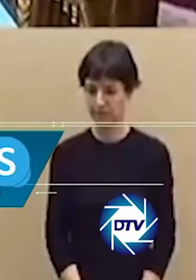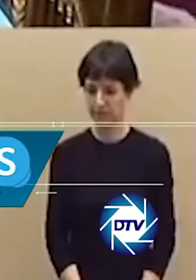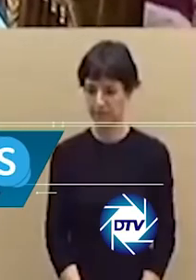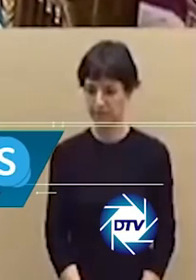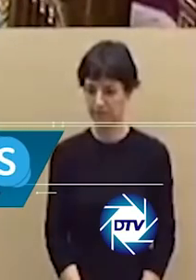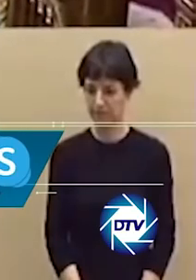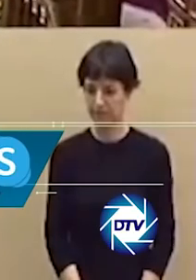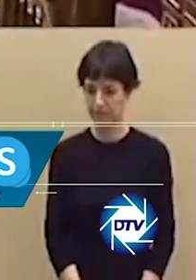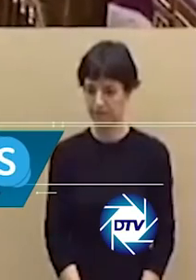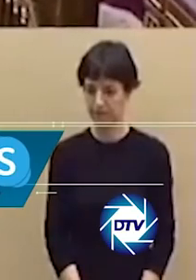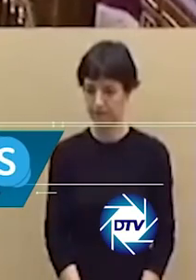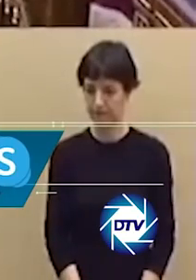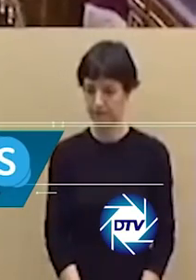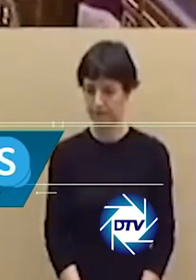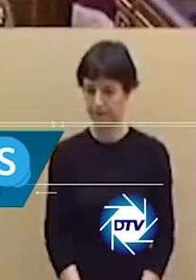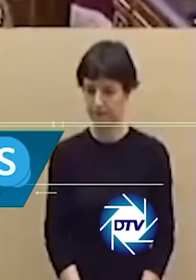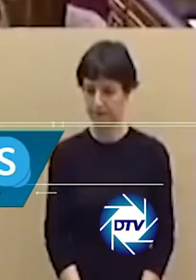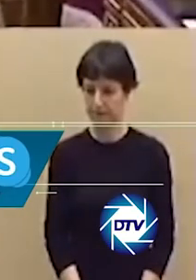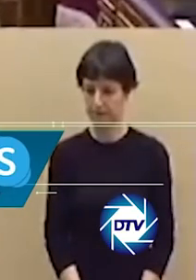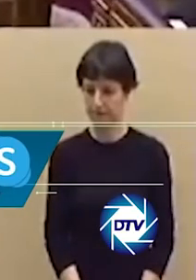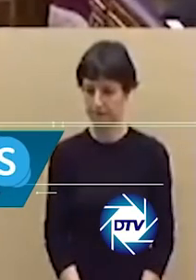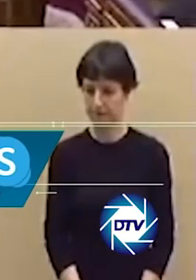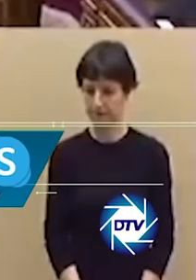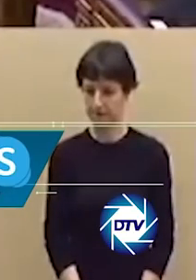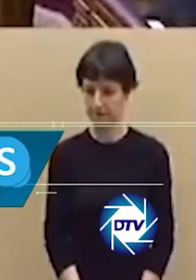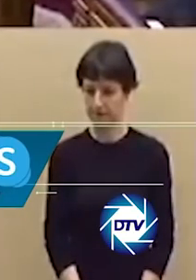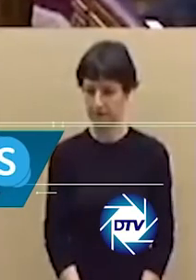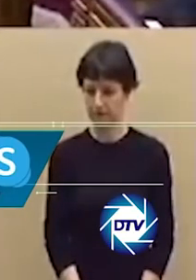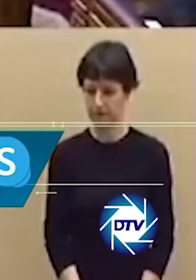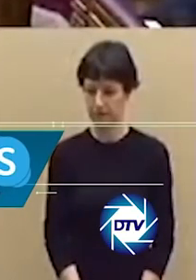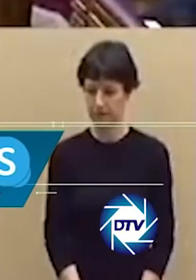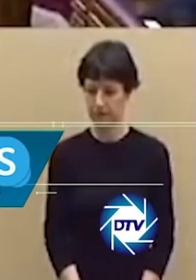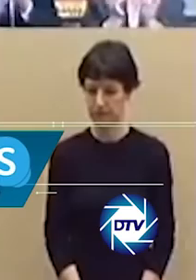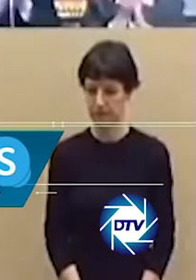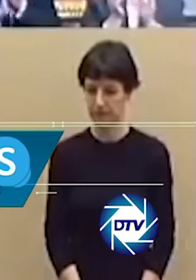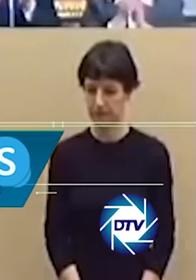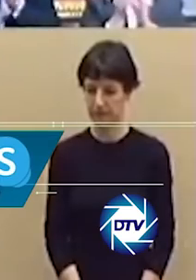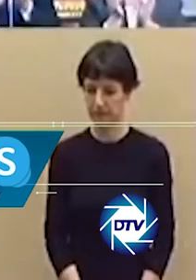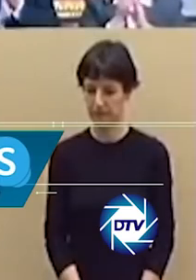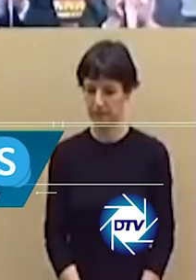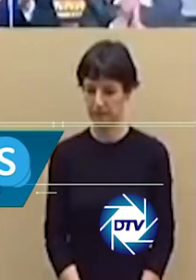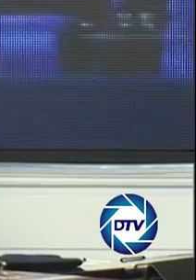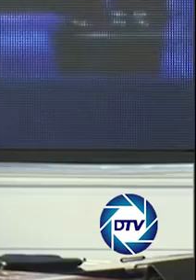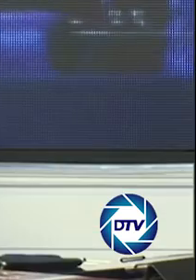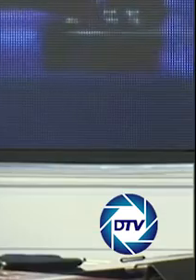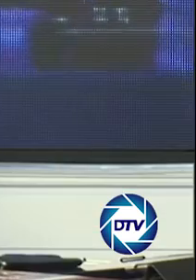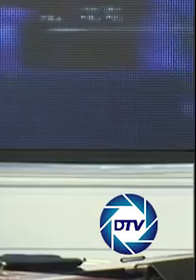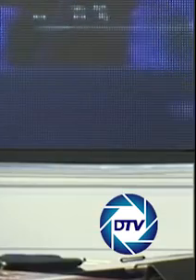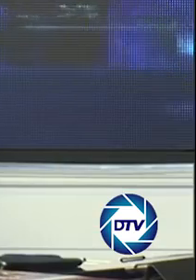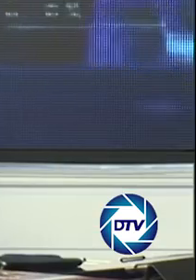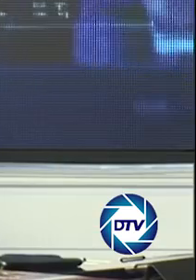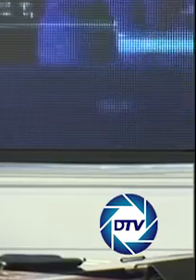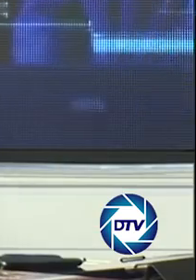y, amigos, también de China, ir reduciendo la dependencia. Sin duda, don Germán, pero hoy por hoy somos